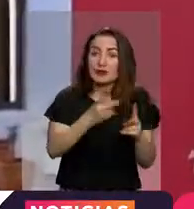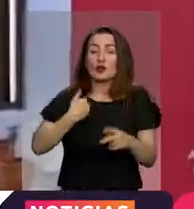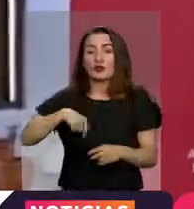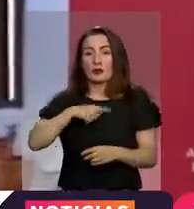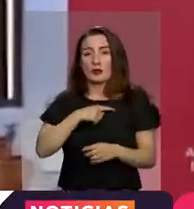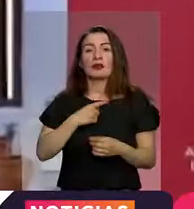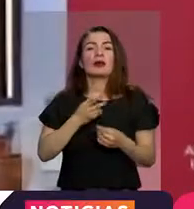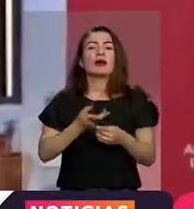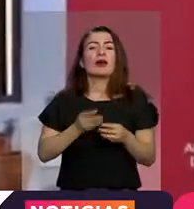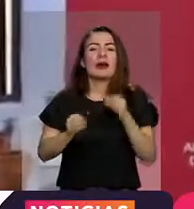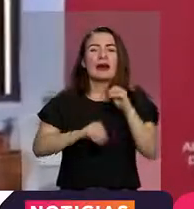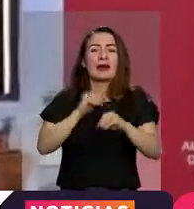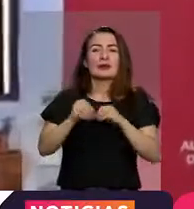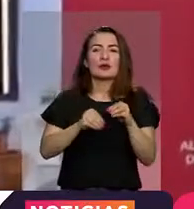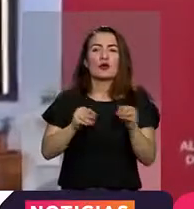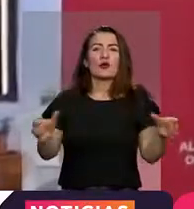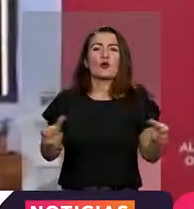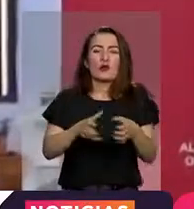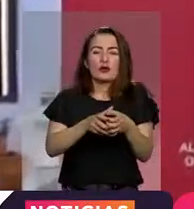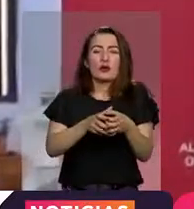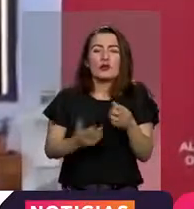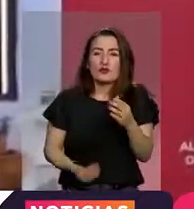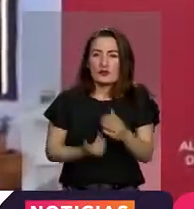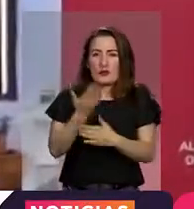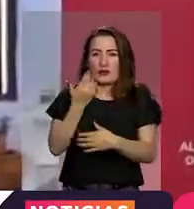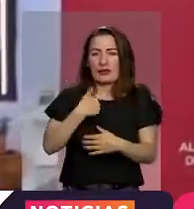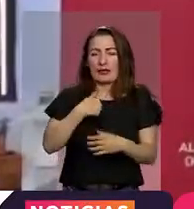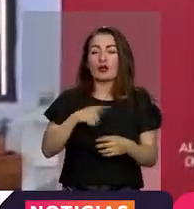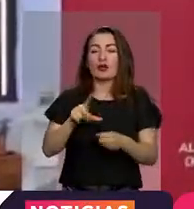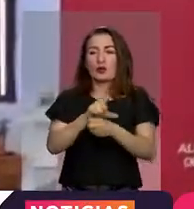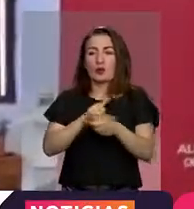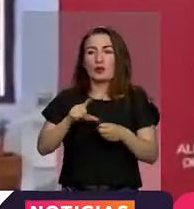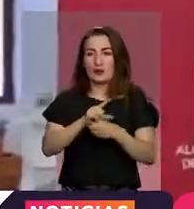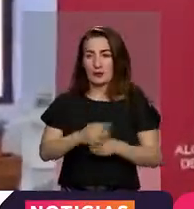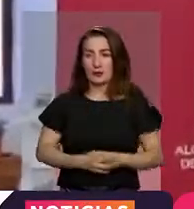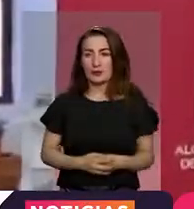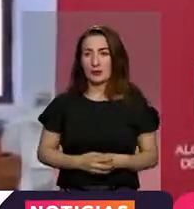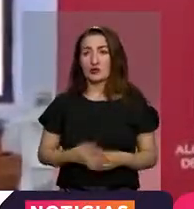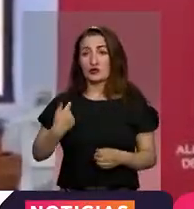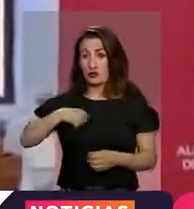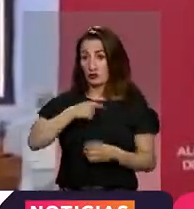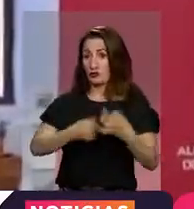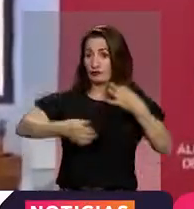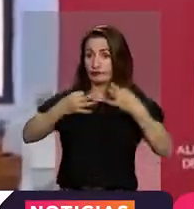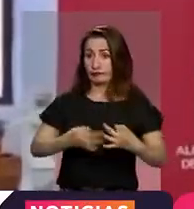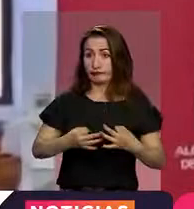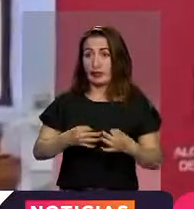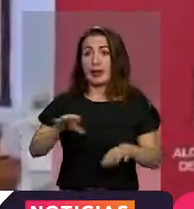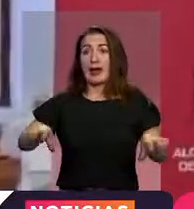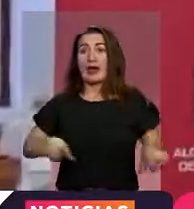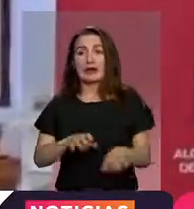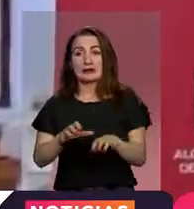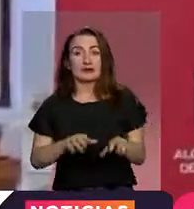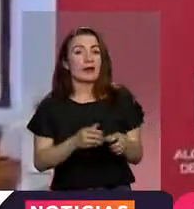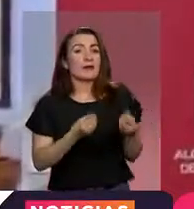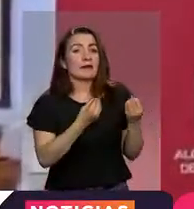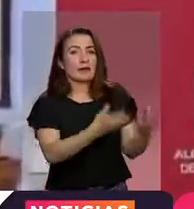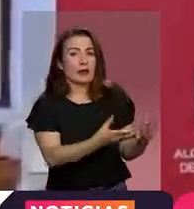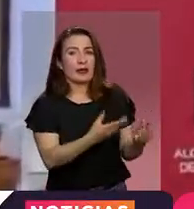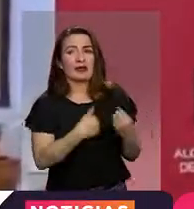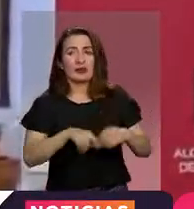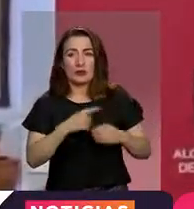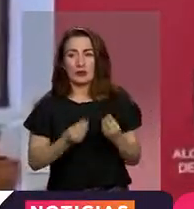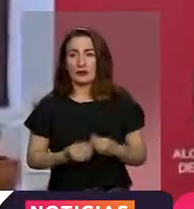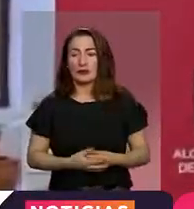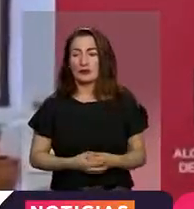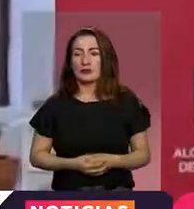diferencia y la construcción colectiva de nuestra localidad a partir de lo que somos, de lo que podemos aportar y la localidad